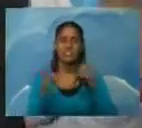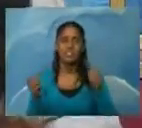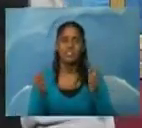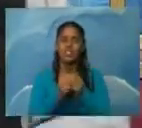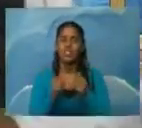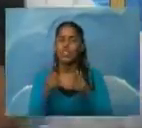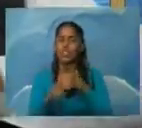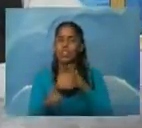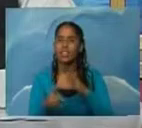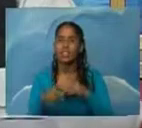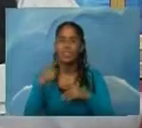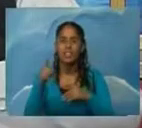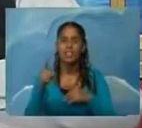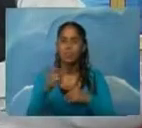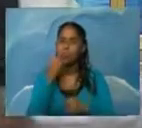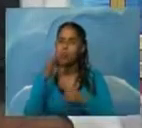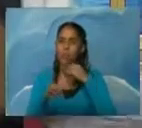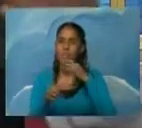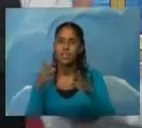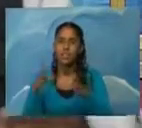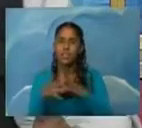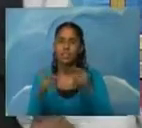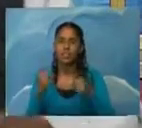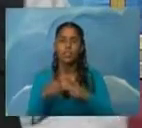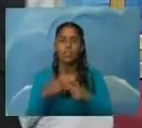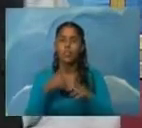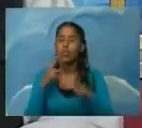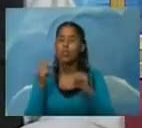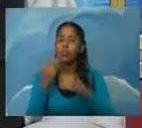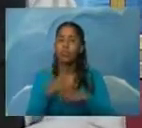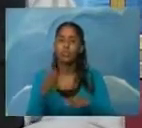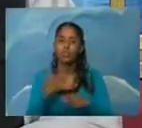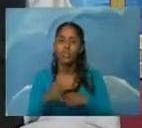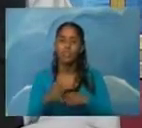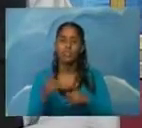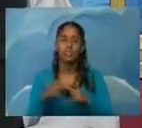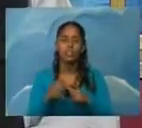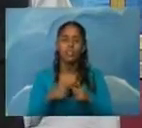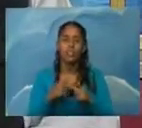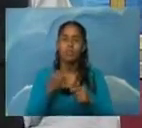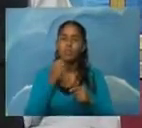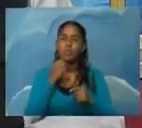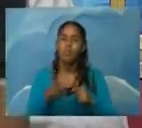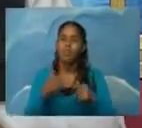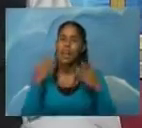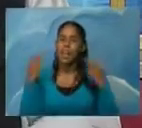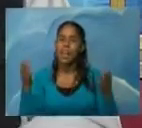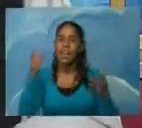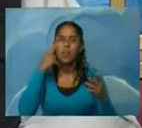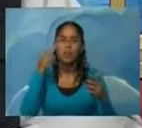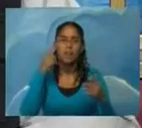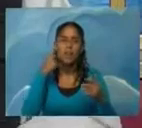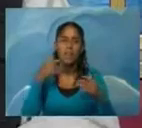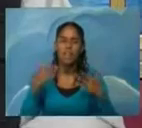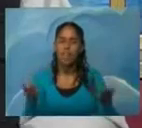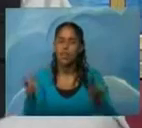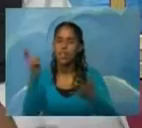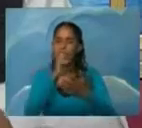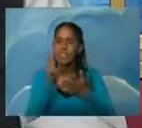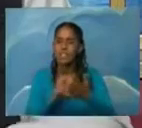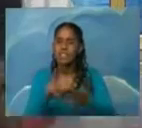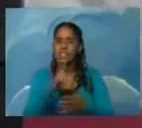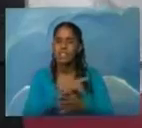Con las consecuencias que yo acarreara, no importaba. Bueno, esto me sirvió de una gran experiencia. Aquí hay una gran lista de lo